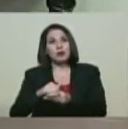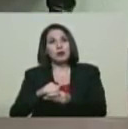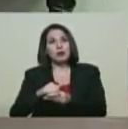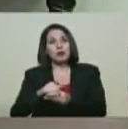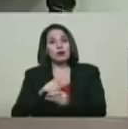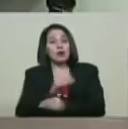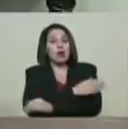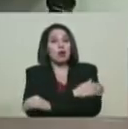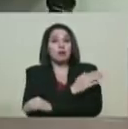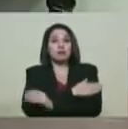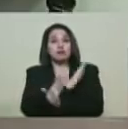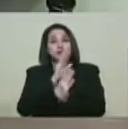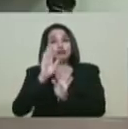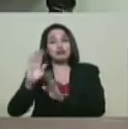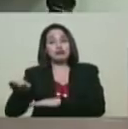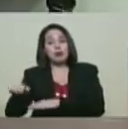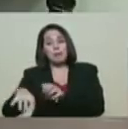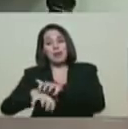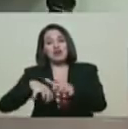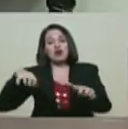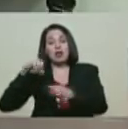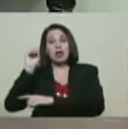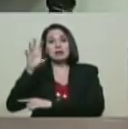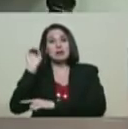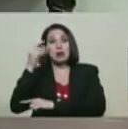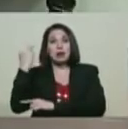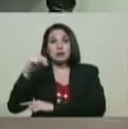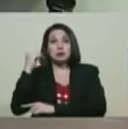y le dieron la mayoría en la Asamblea Nacional